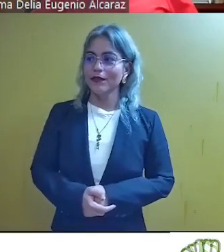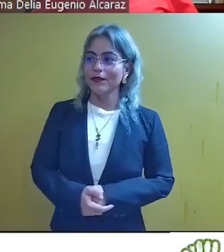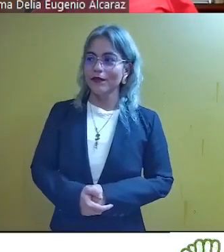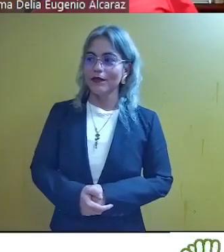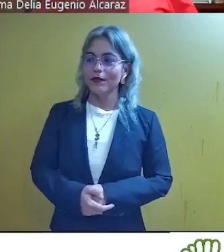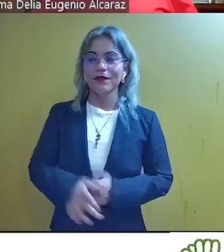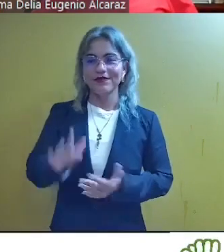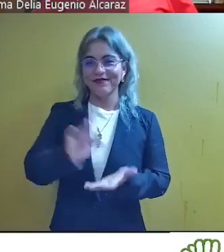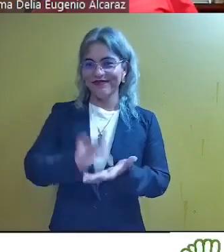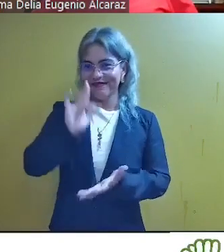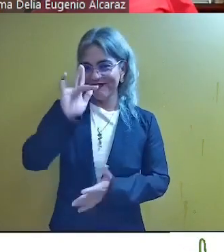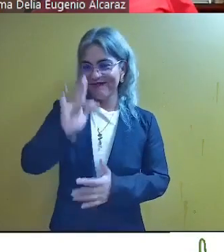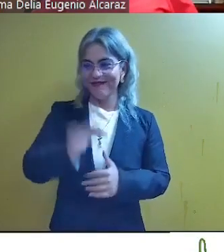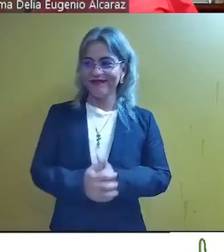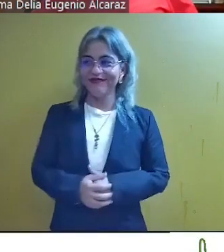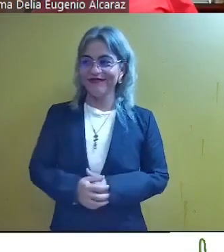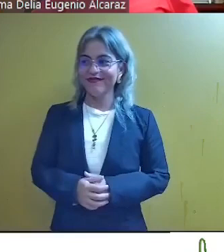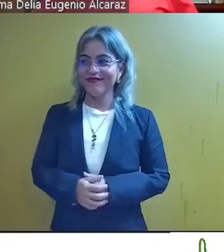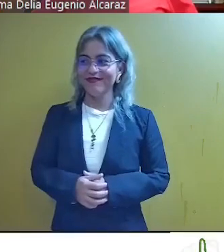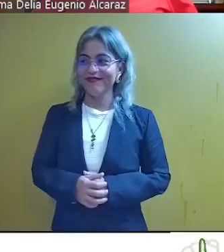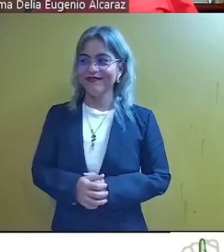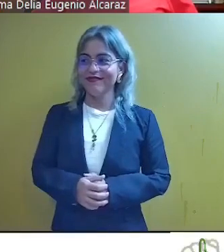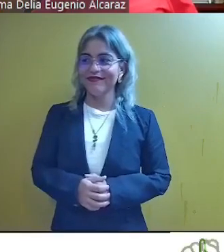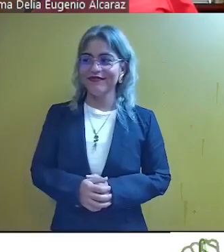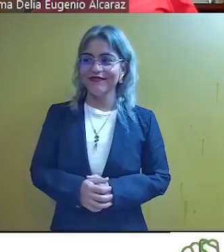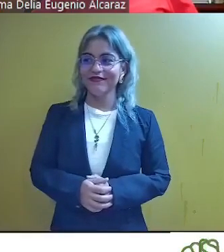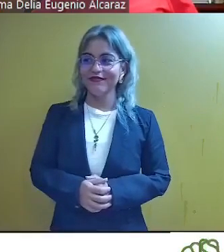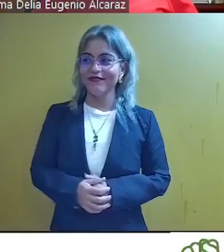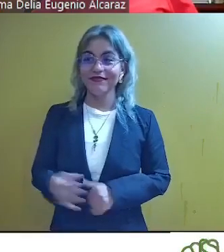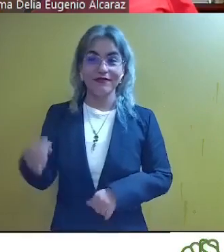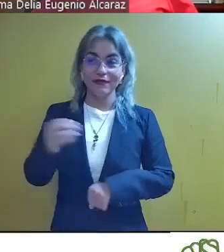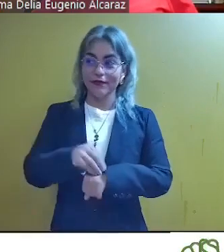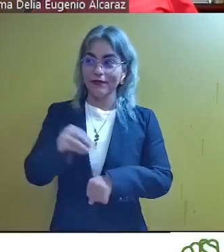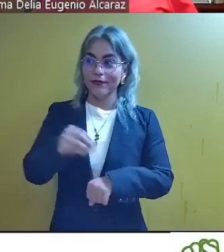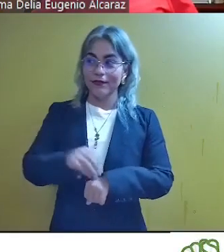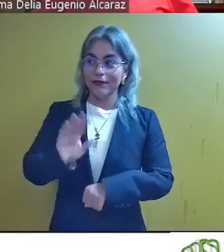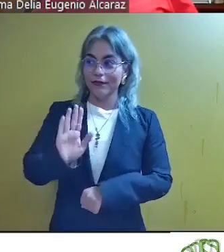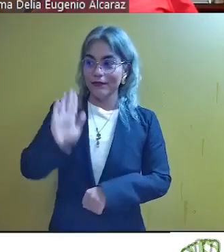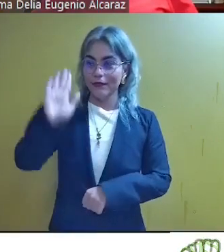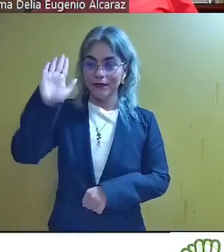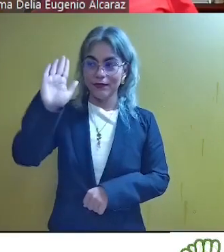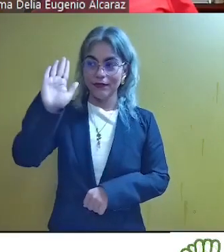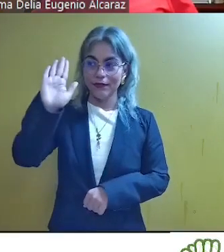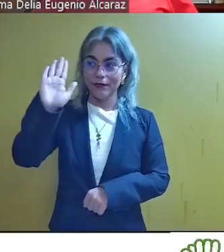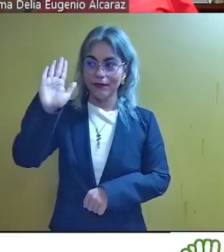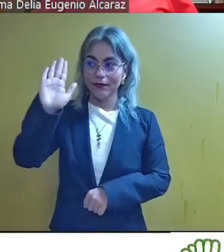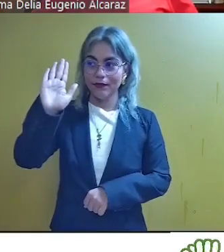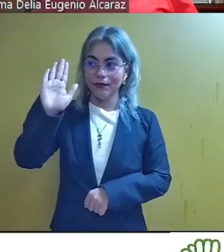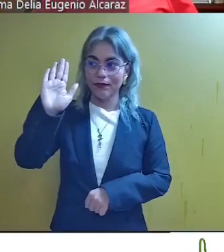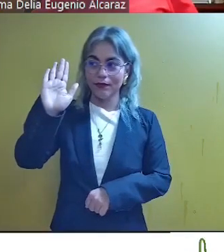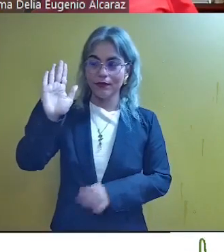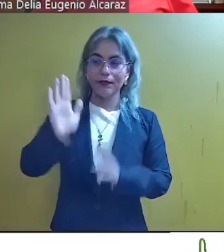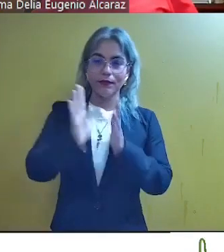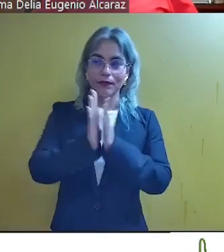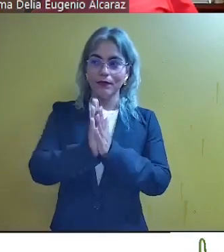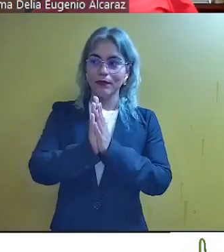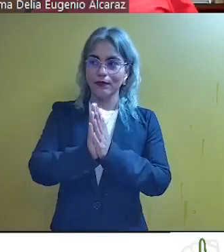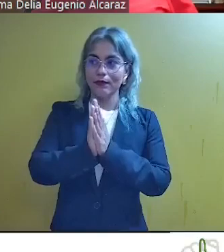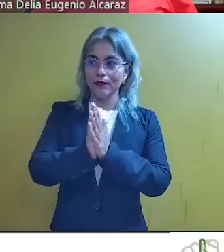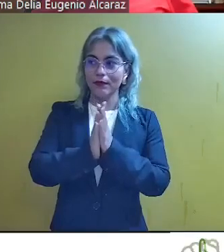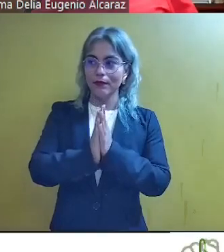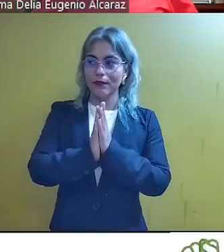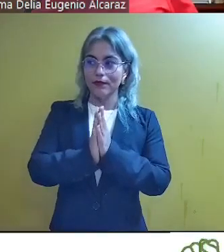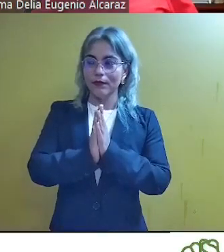Gracias, magistrada. Bien, si no hubiera más intervenciones, consulto a ustedes, así abriríamos una segunda